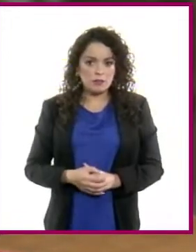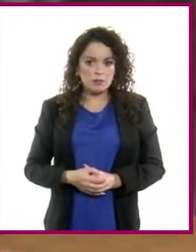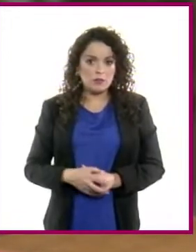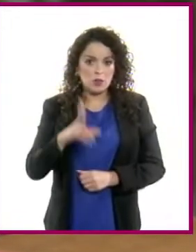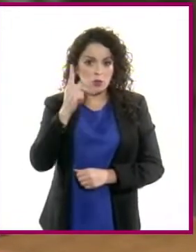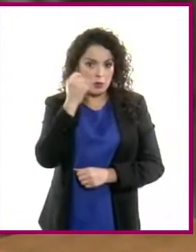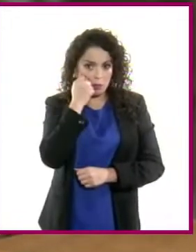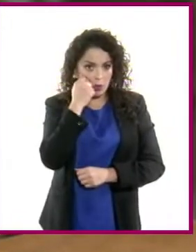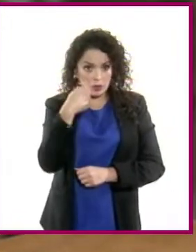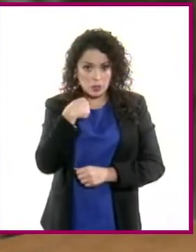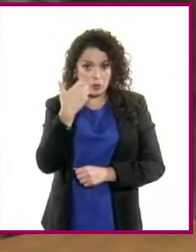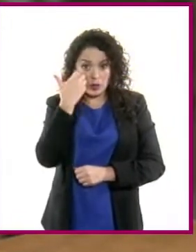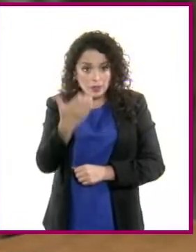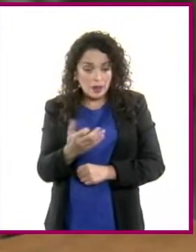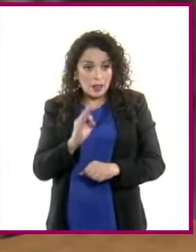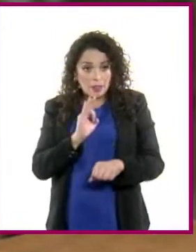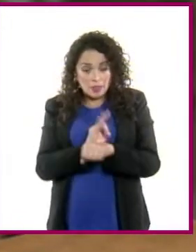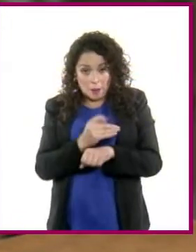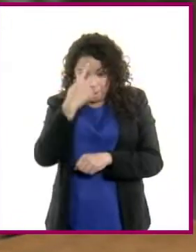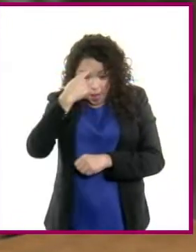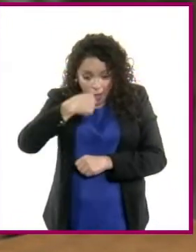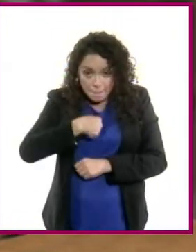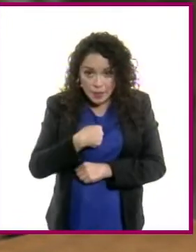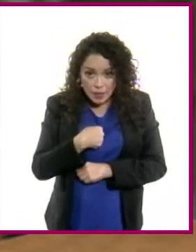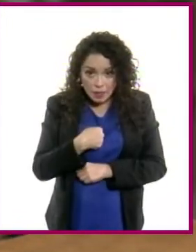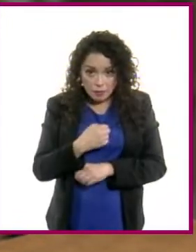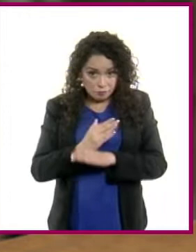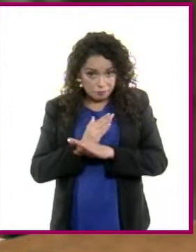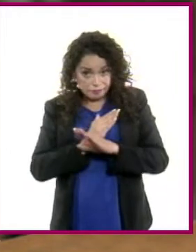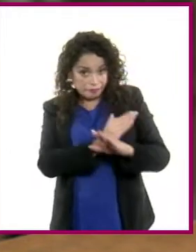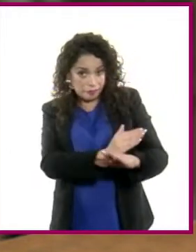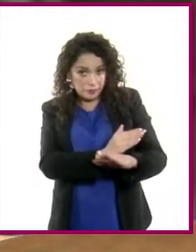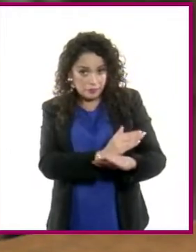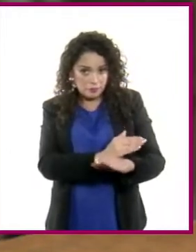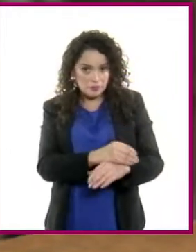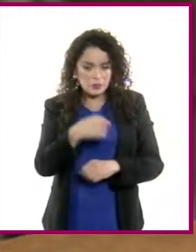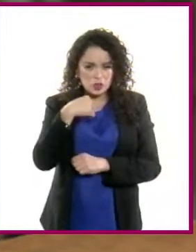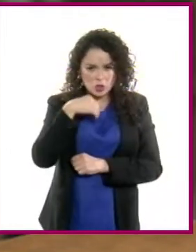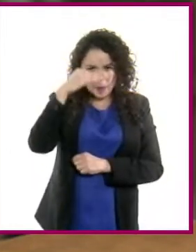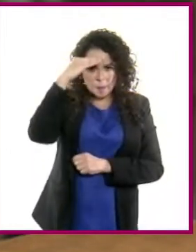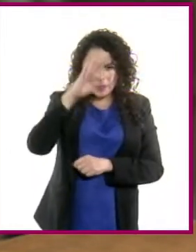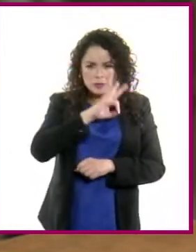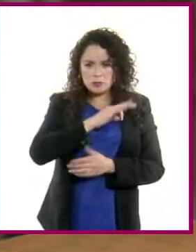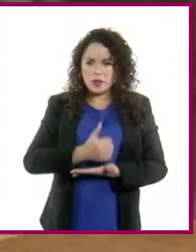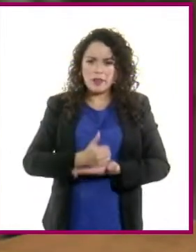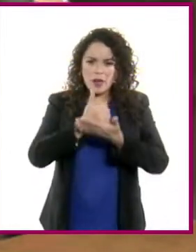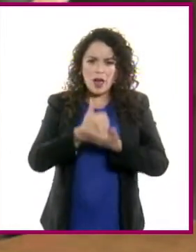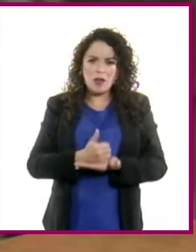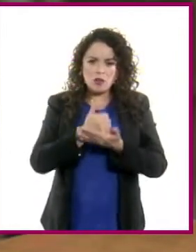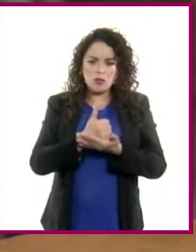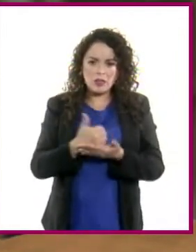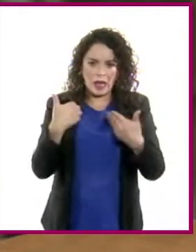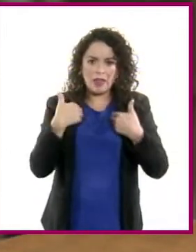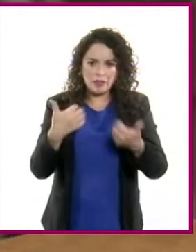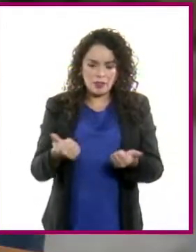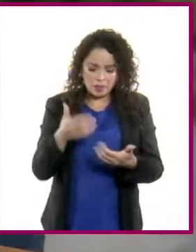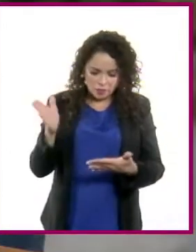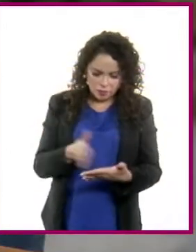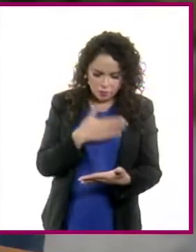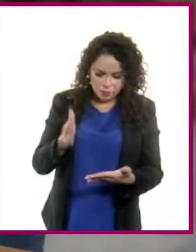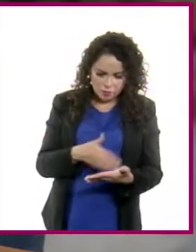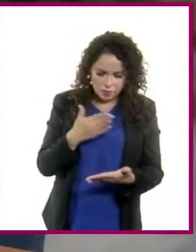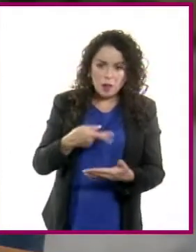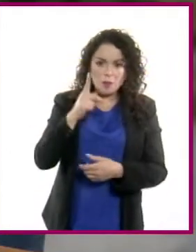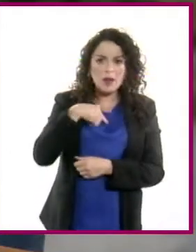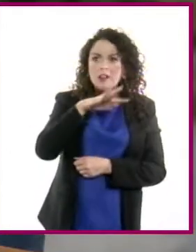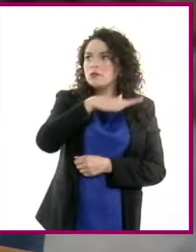No sé. Encontré en el catálogo un libro sobre violencia que pensé que podría ayudarnos a entender eso. Pero no estaba en su estante.